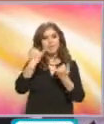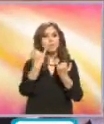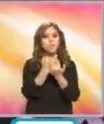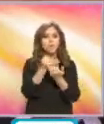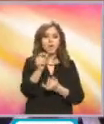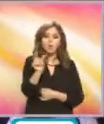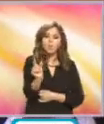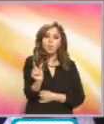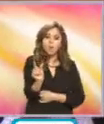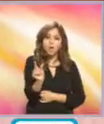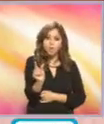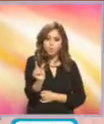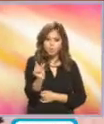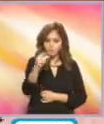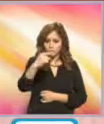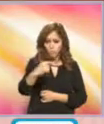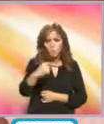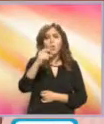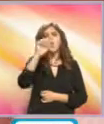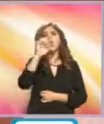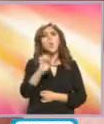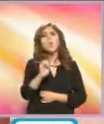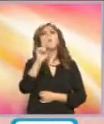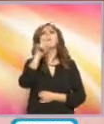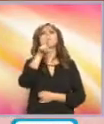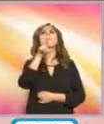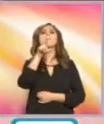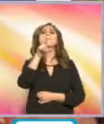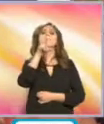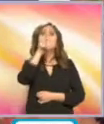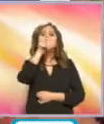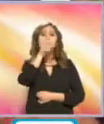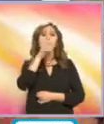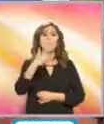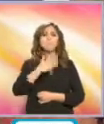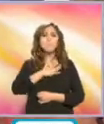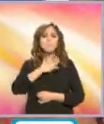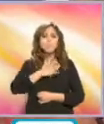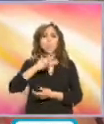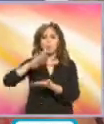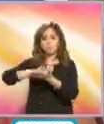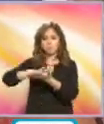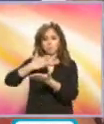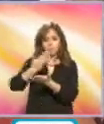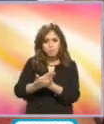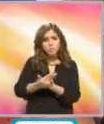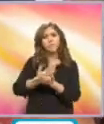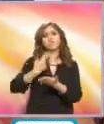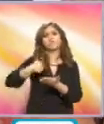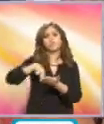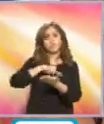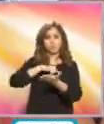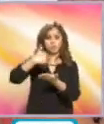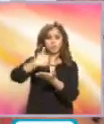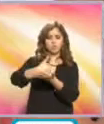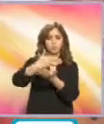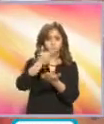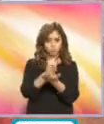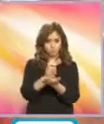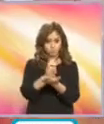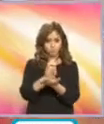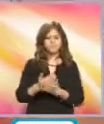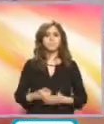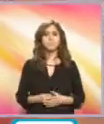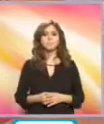bueno, es opcional. Si no, podemos también tomar una pechuga de pollo, de la que ya nos dan aplanada, y hacerlo, ¿ok? Ah, muy bien. Entonces vamos a comenzar,